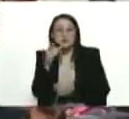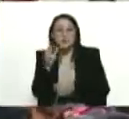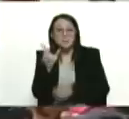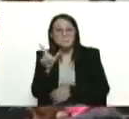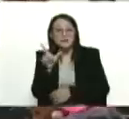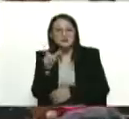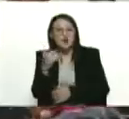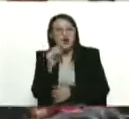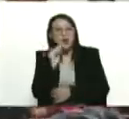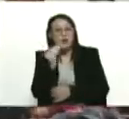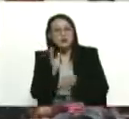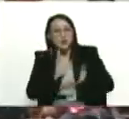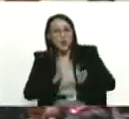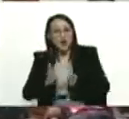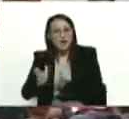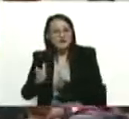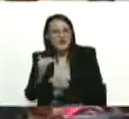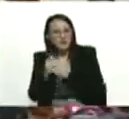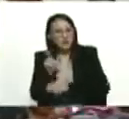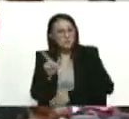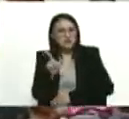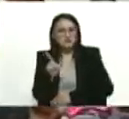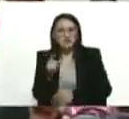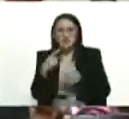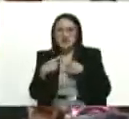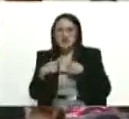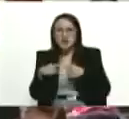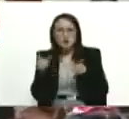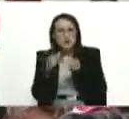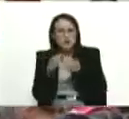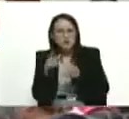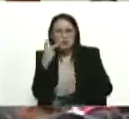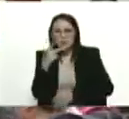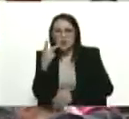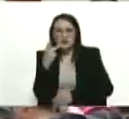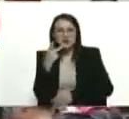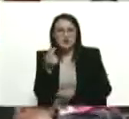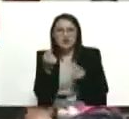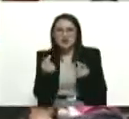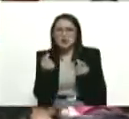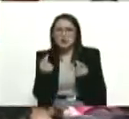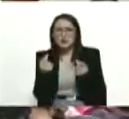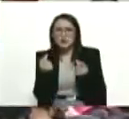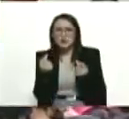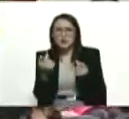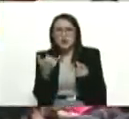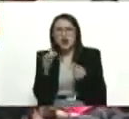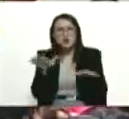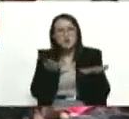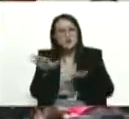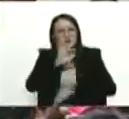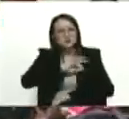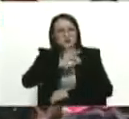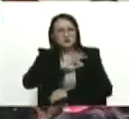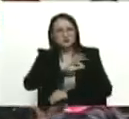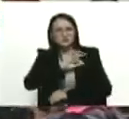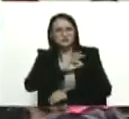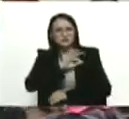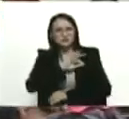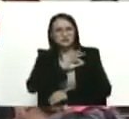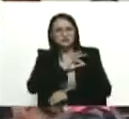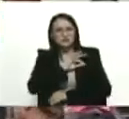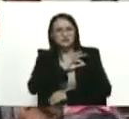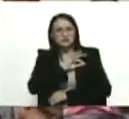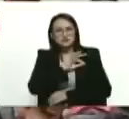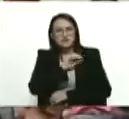organizada también. Ningún otro partido puede decir que hay movimientos sociales